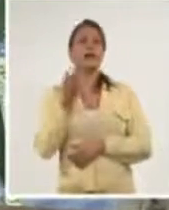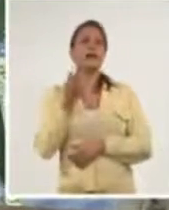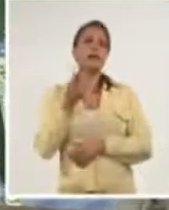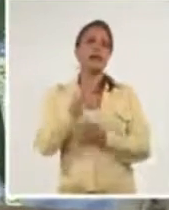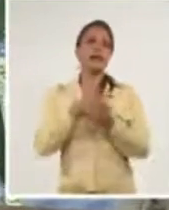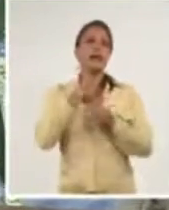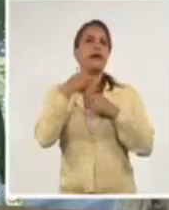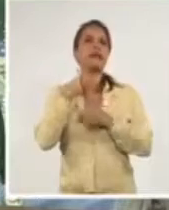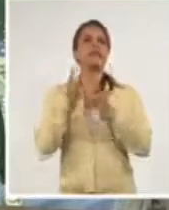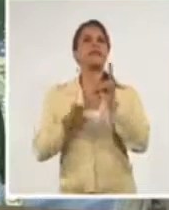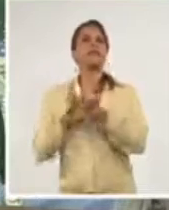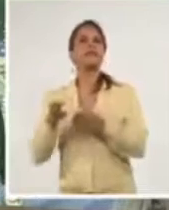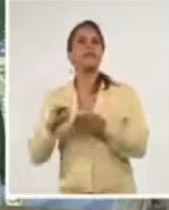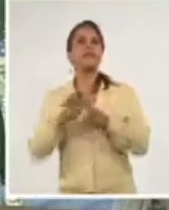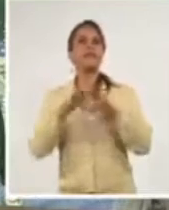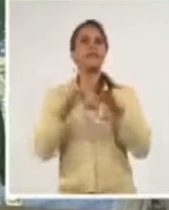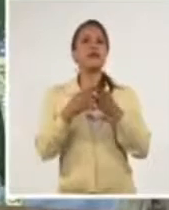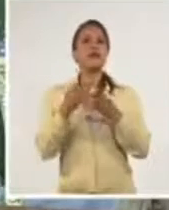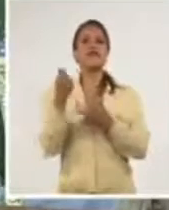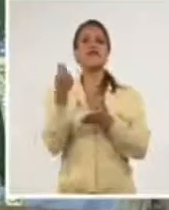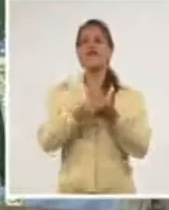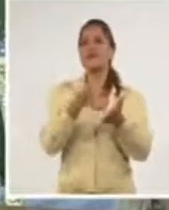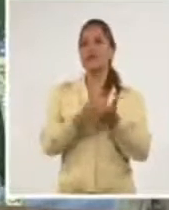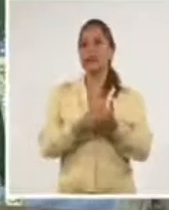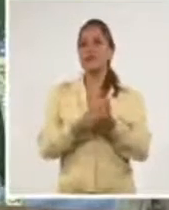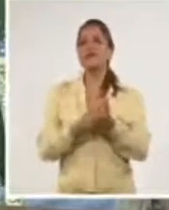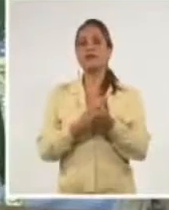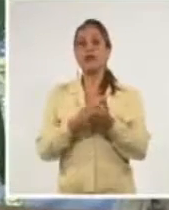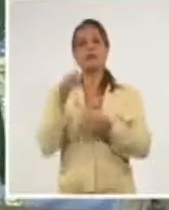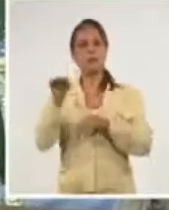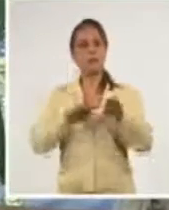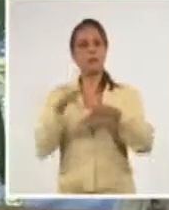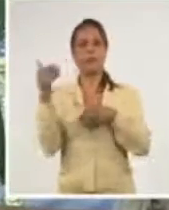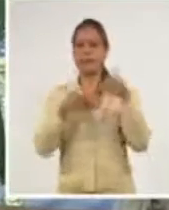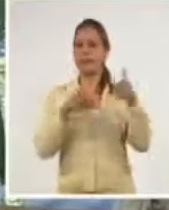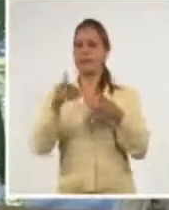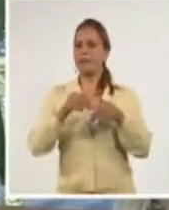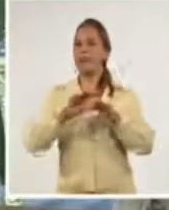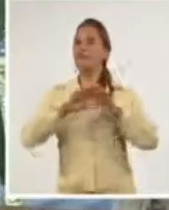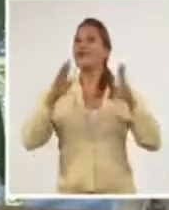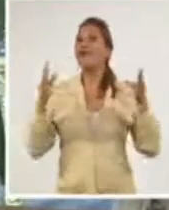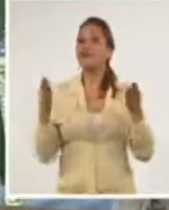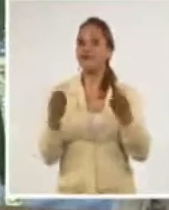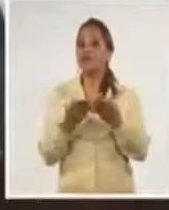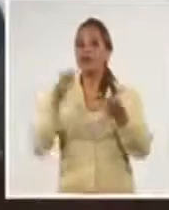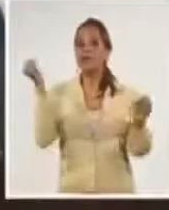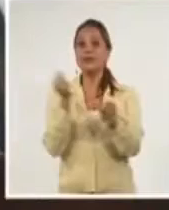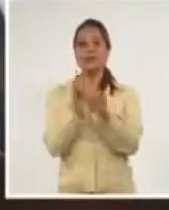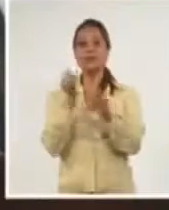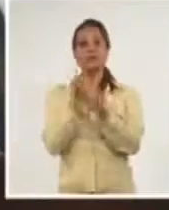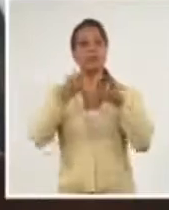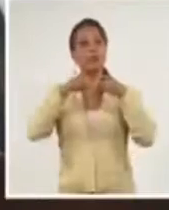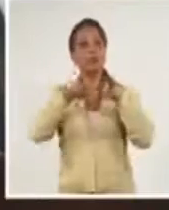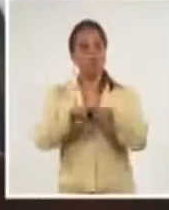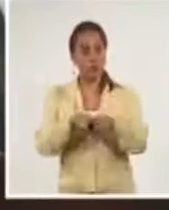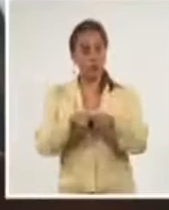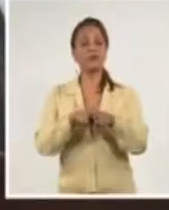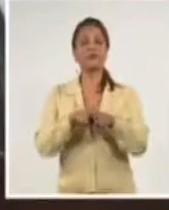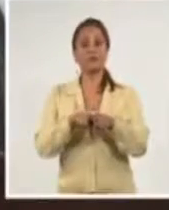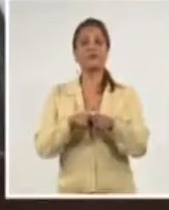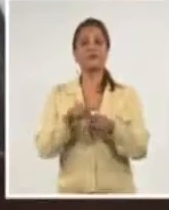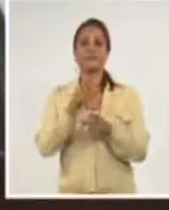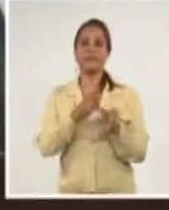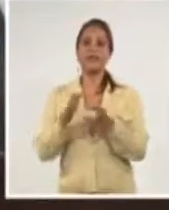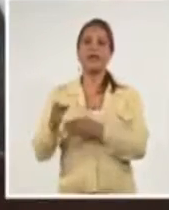la dirección de finanzas en el municipio no tenga participación, que todos los factores trabajen en esa dirección. Para culminar la jornada